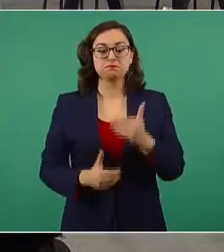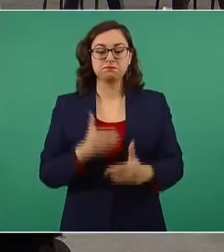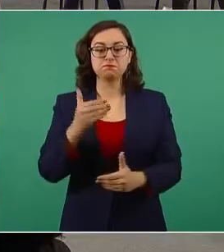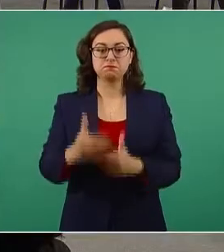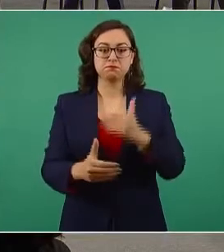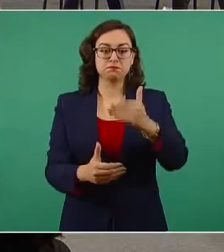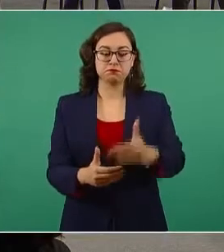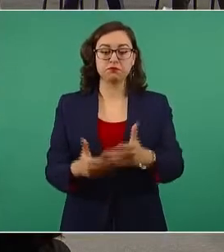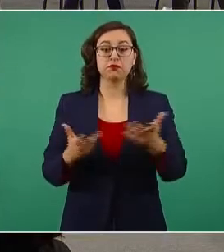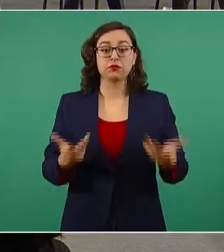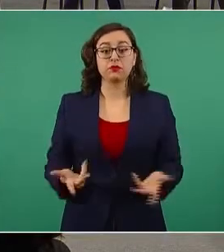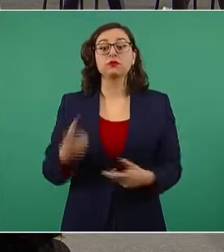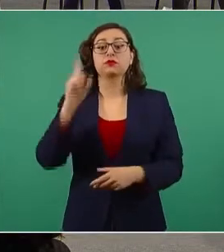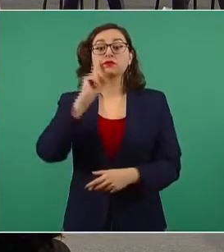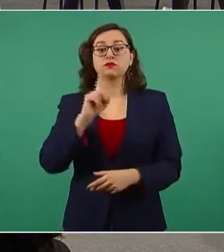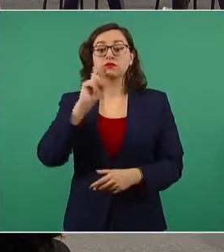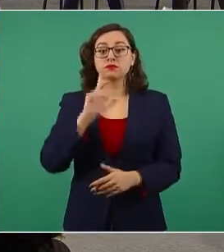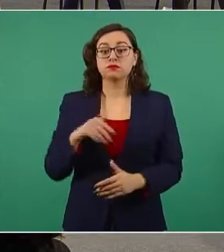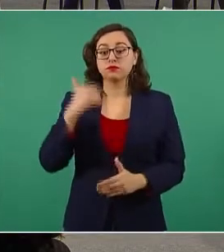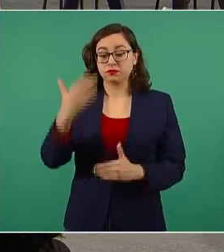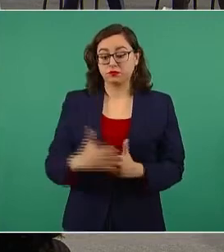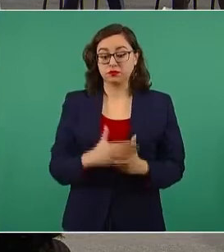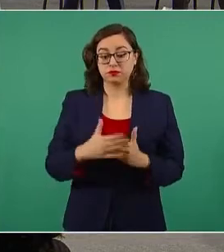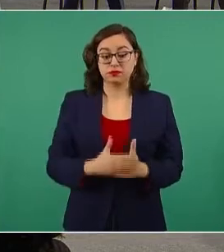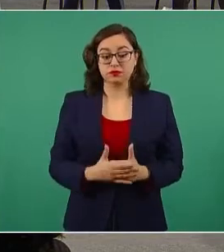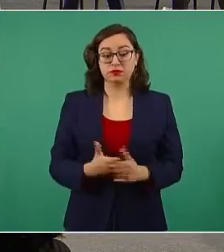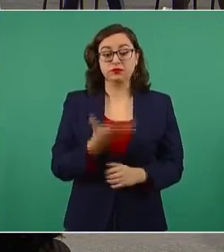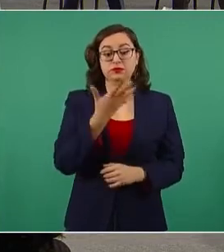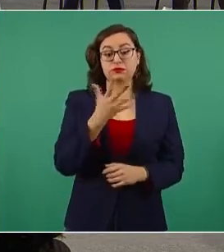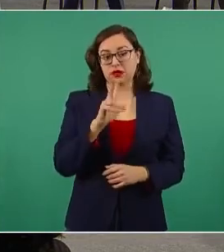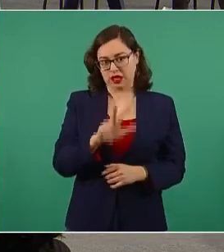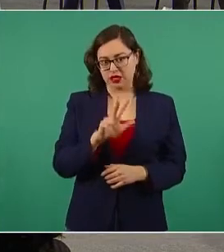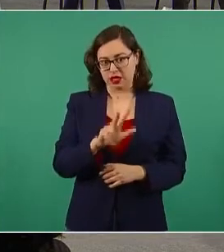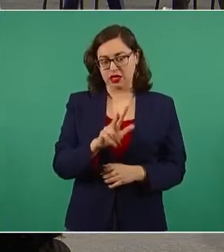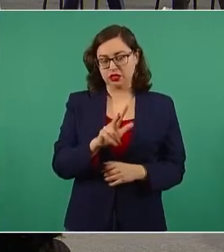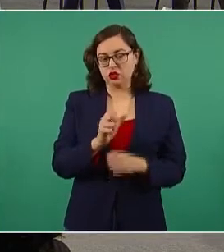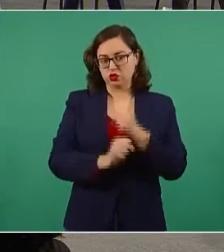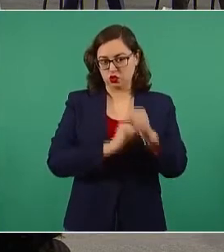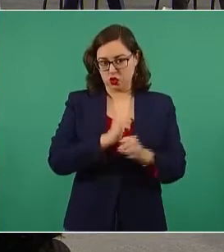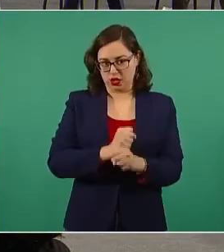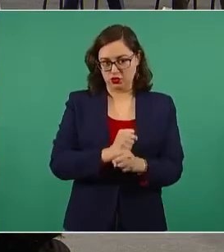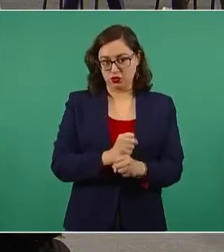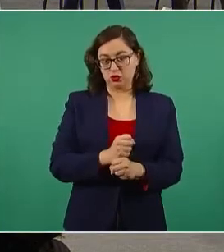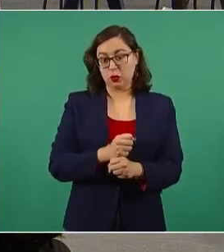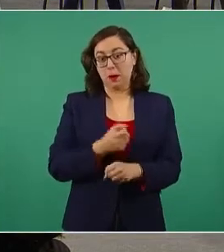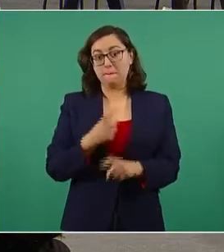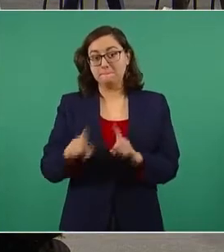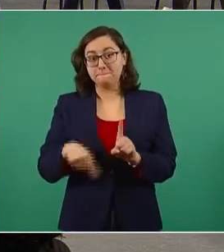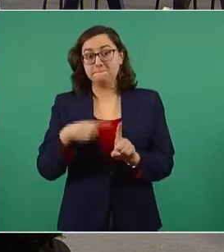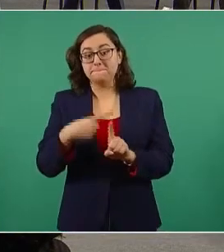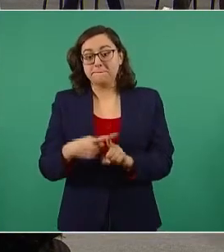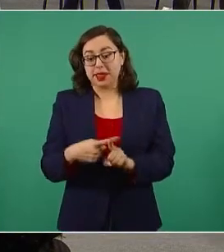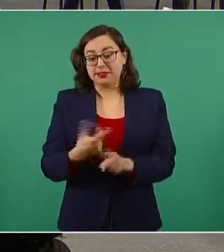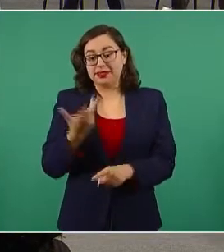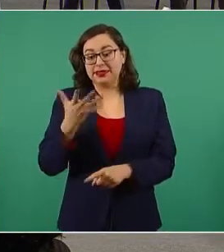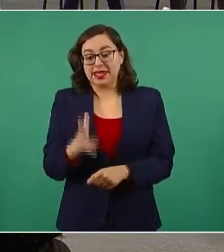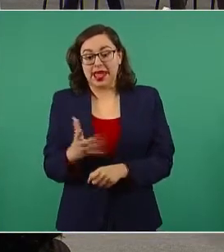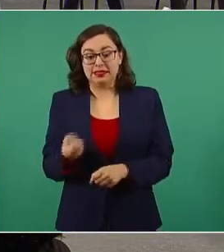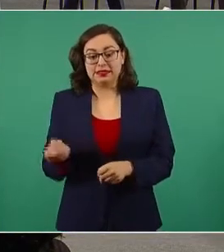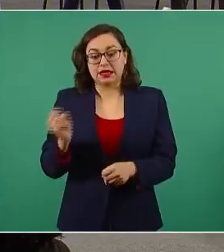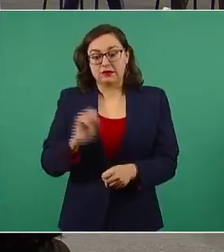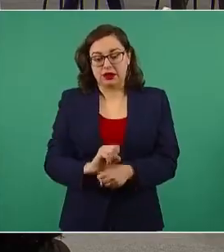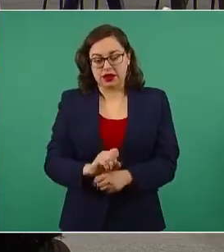o más semanas de embarazo. En las mujeres que tengan 18 años de edad o más pueden vacunarse